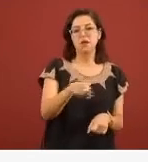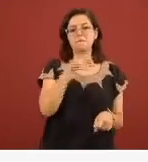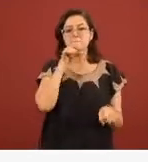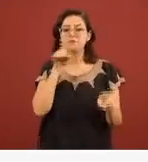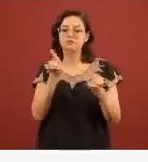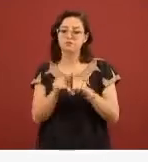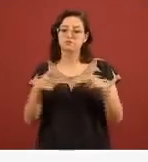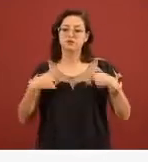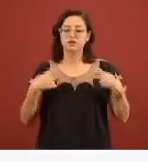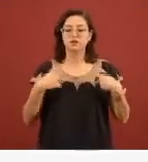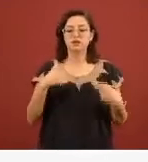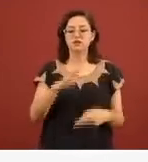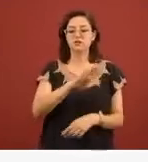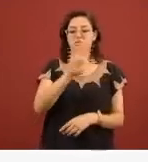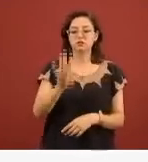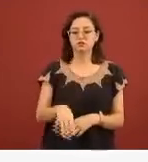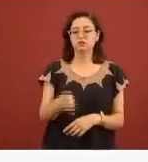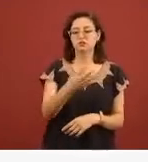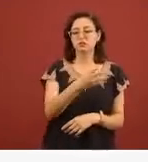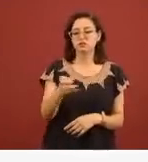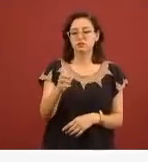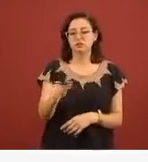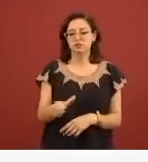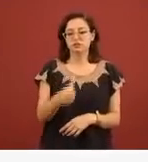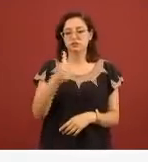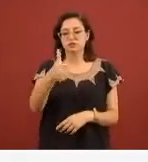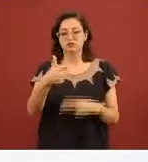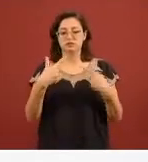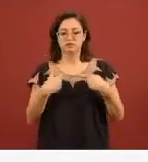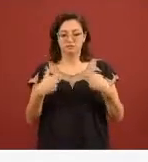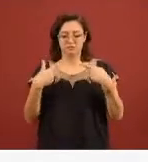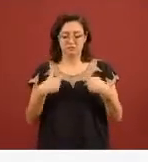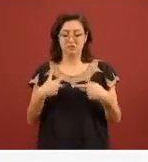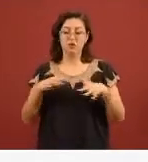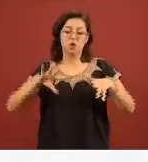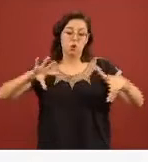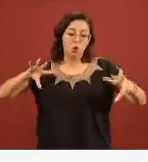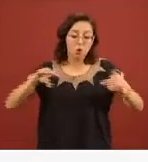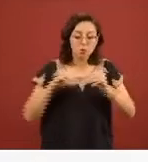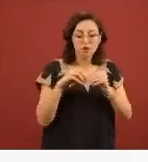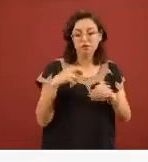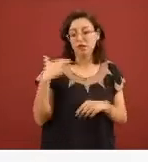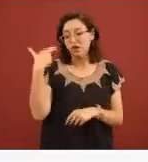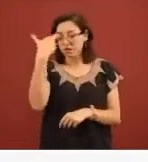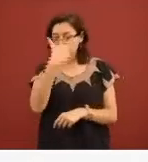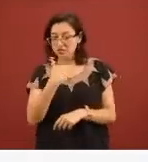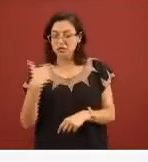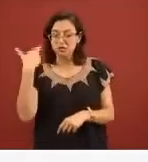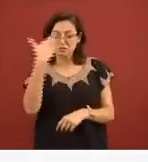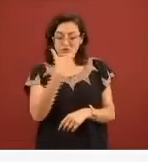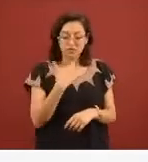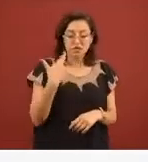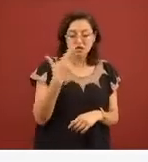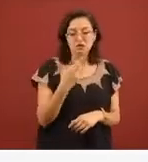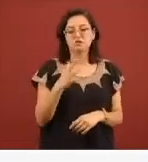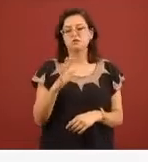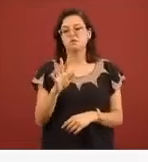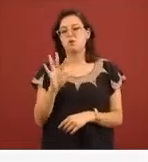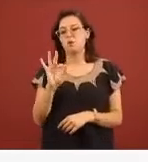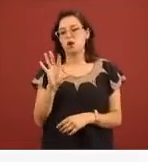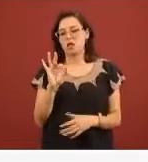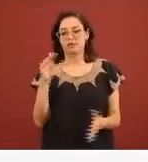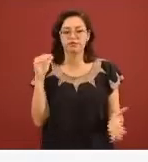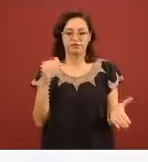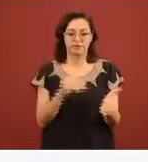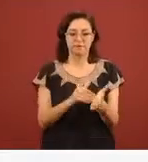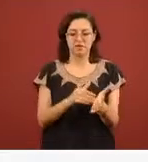número de defunciones a 406 y ahora son ya más de 40.000 las personas que han sido estudiadas en todo el país para